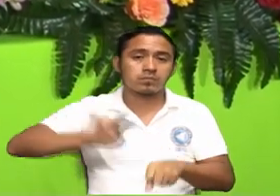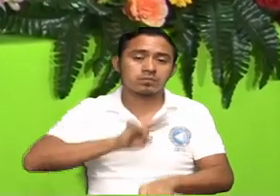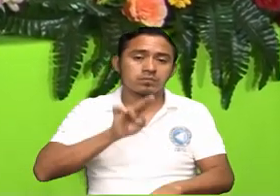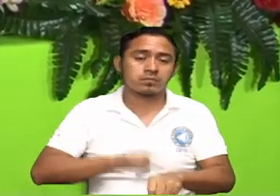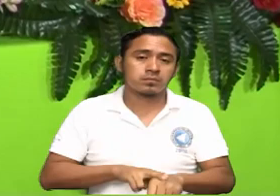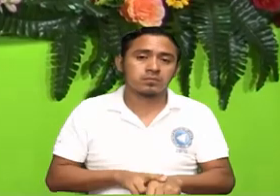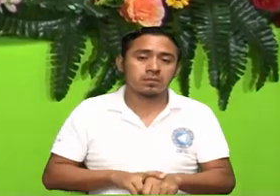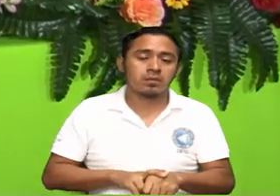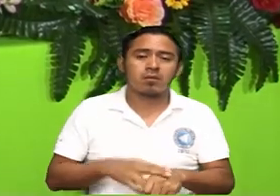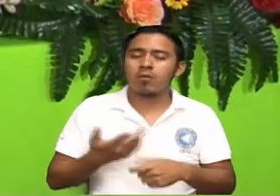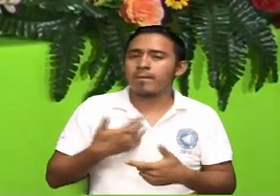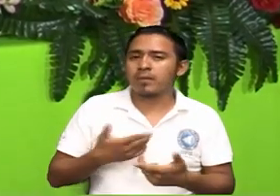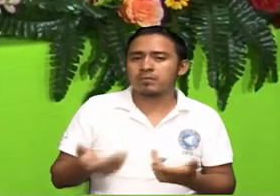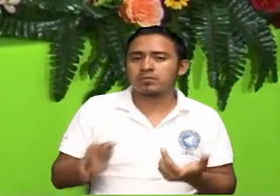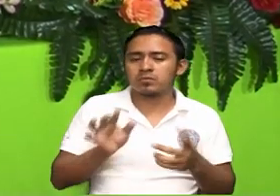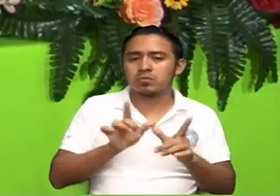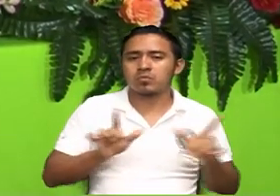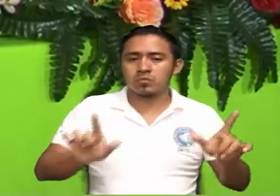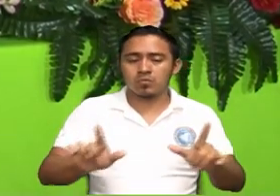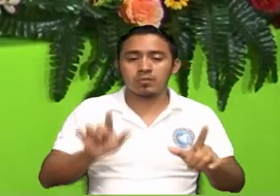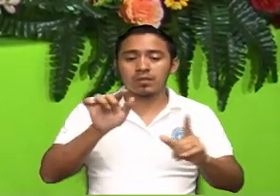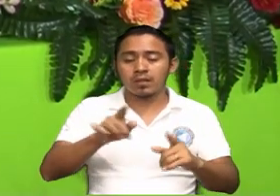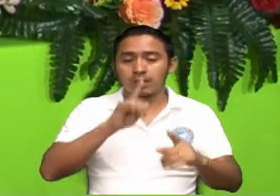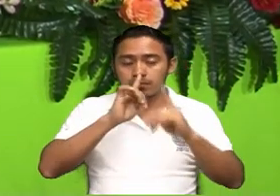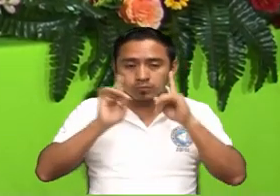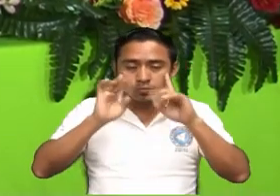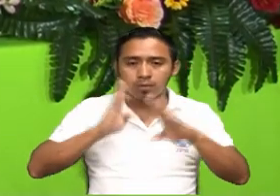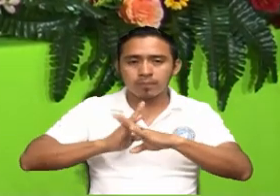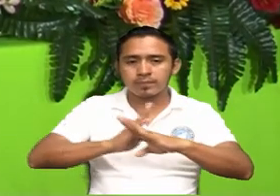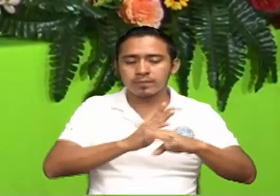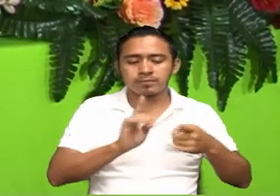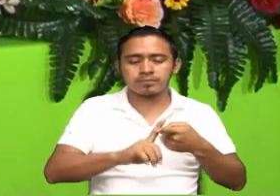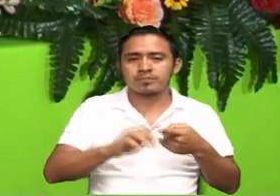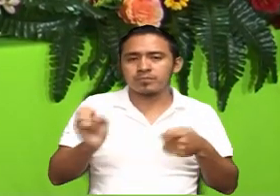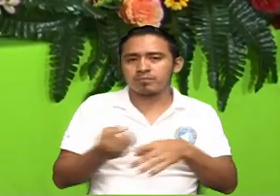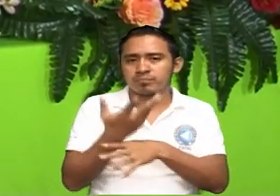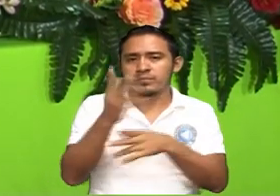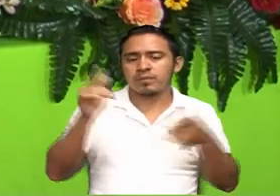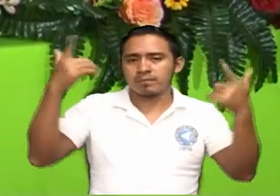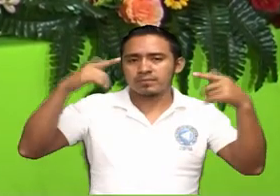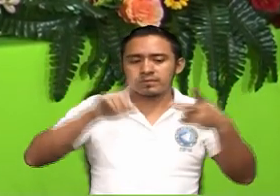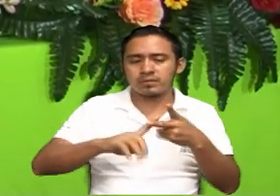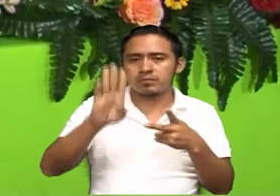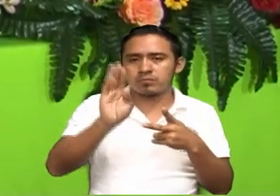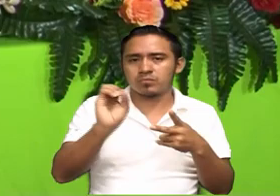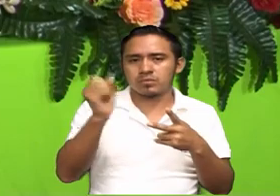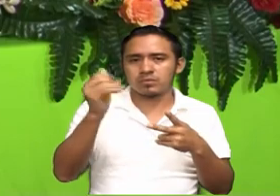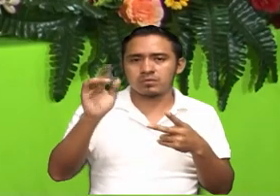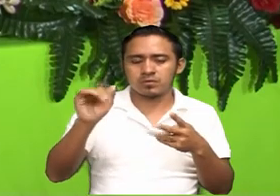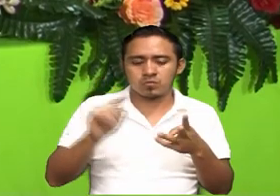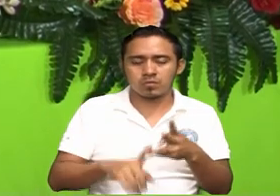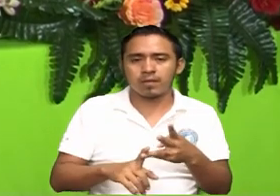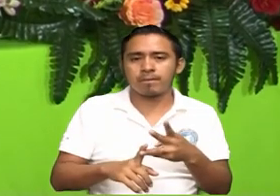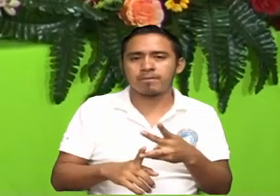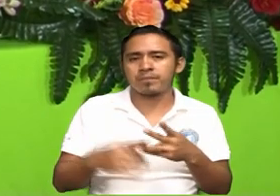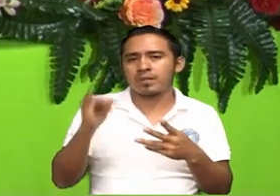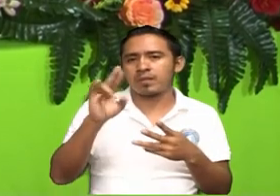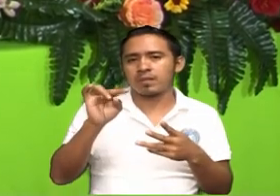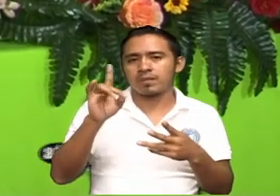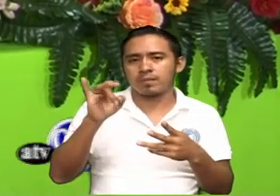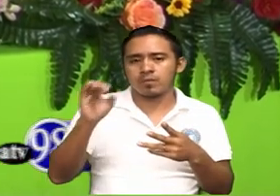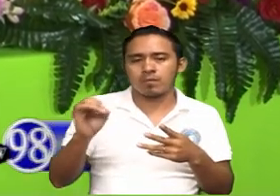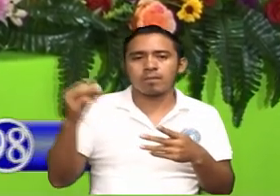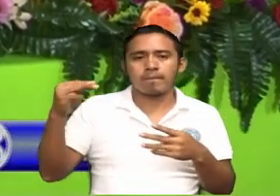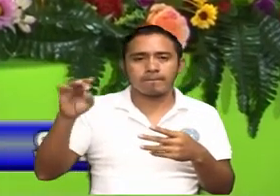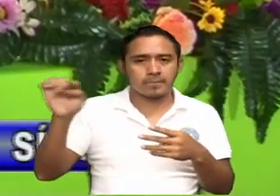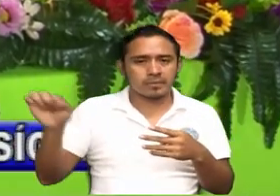su preferencia son las áreas protegidas, Volcán Masaya, Bozaguá, Indio Maí, Río San Juan, esa es su preferencia. Entonces